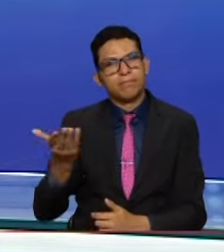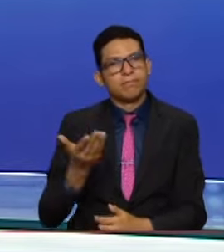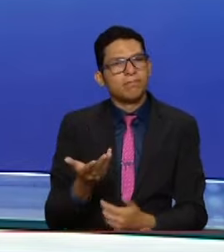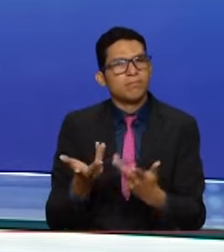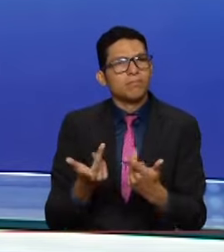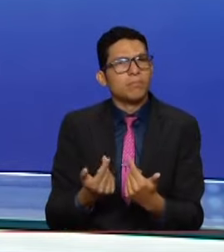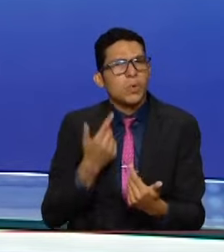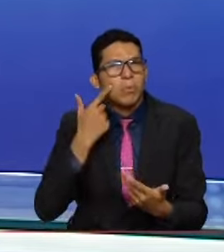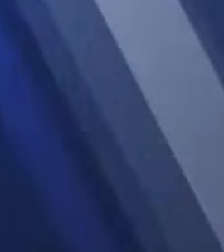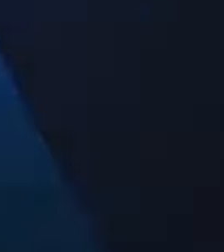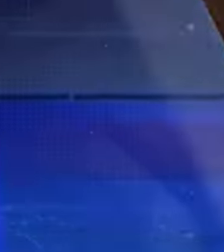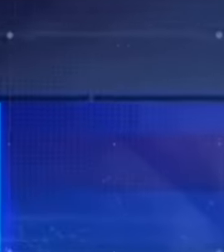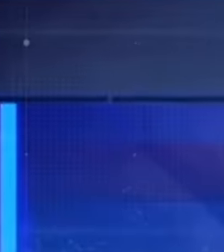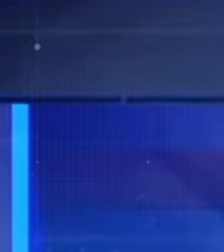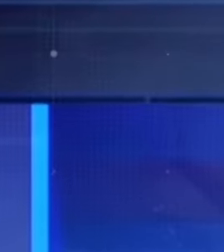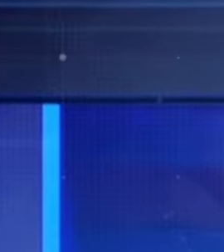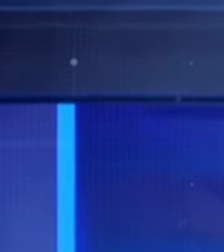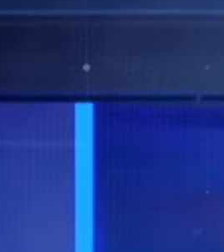lo ve usted?